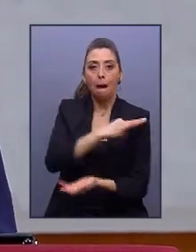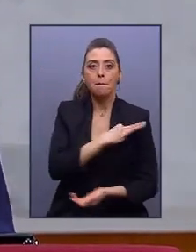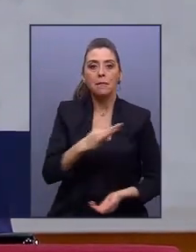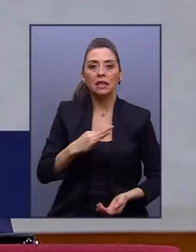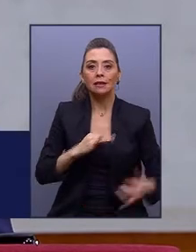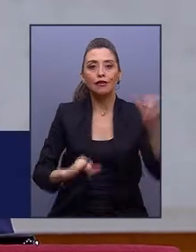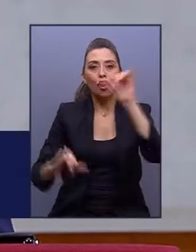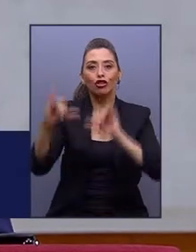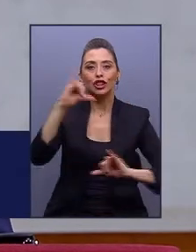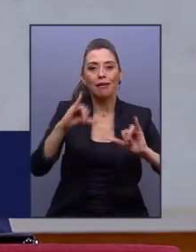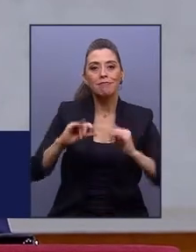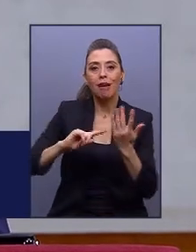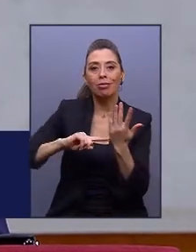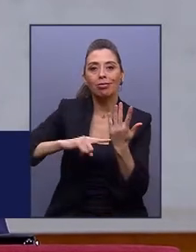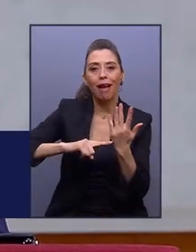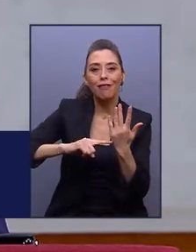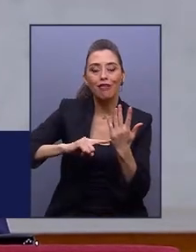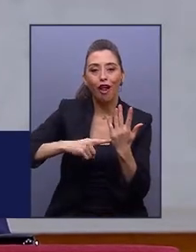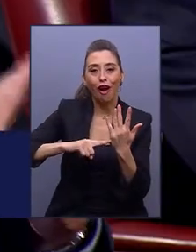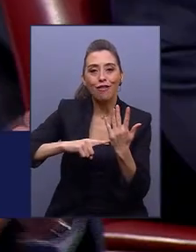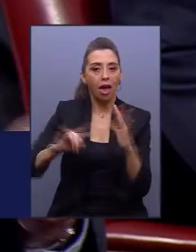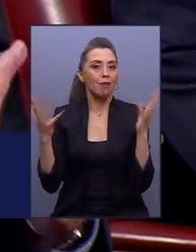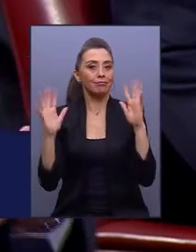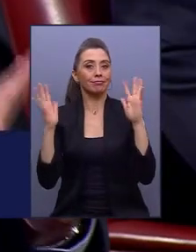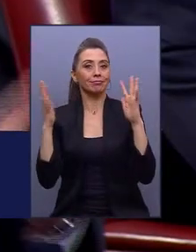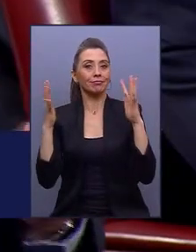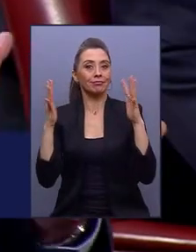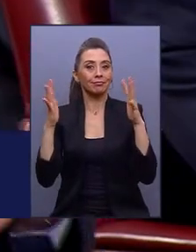Tecnología, cuya propuesta...